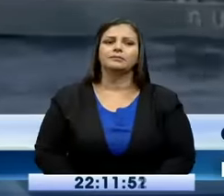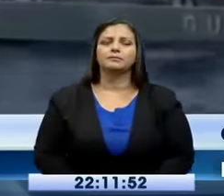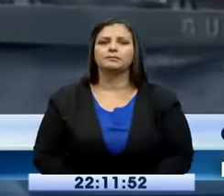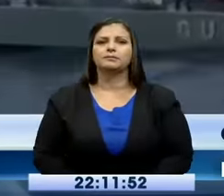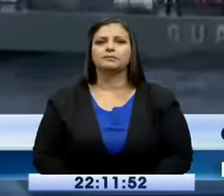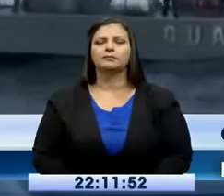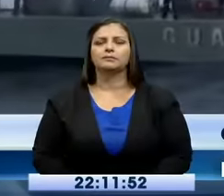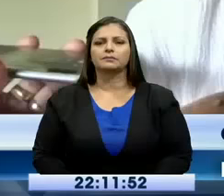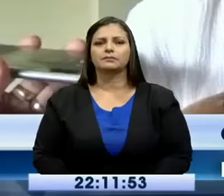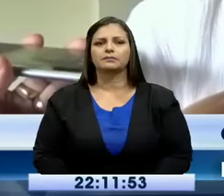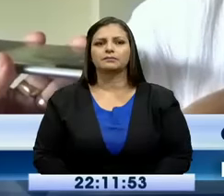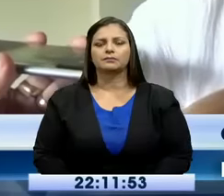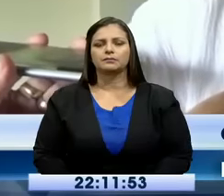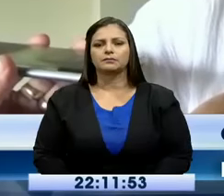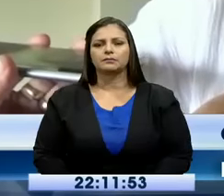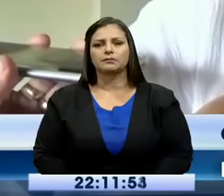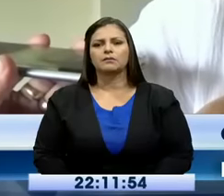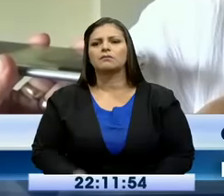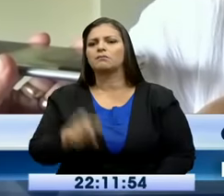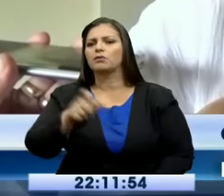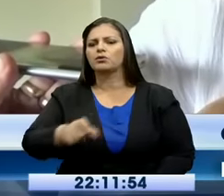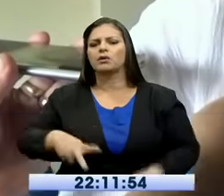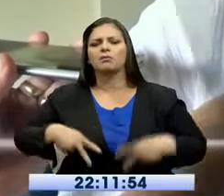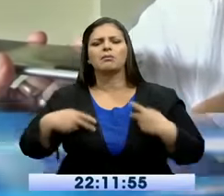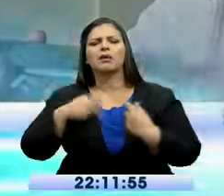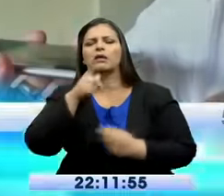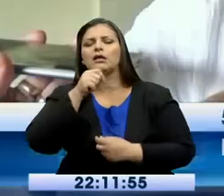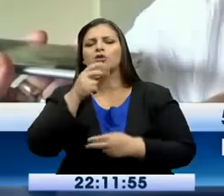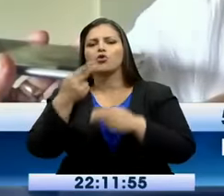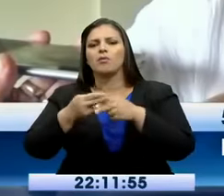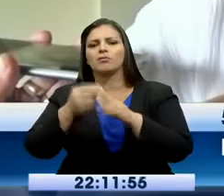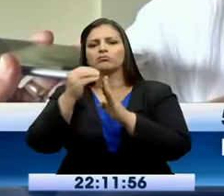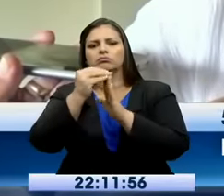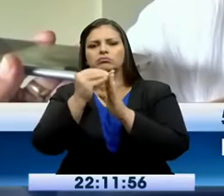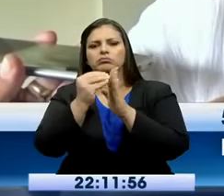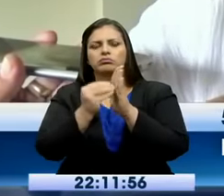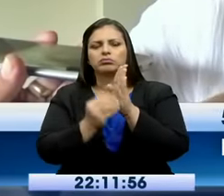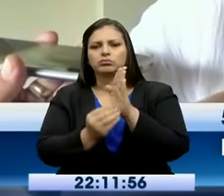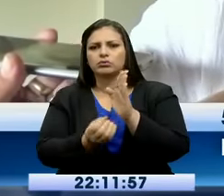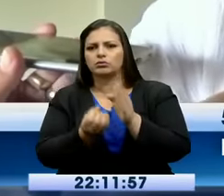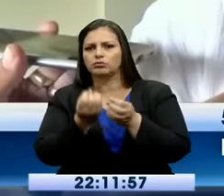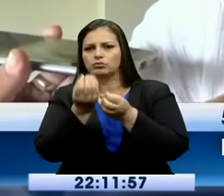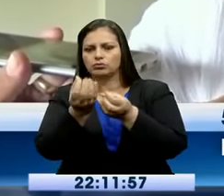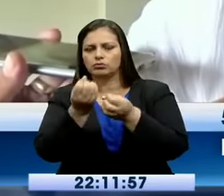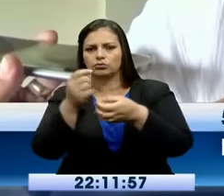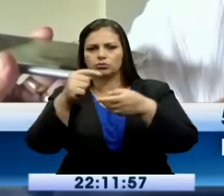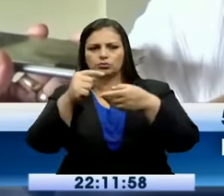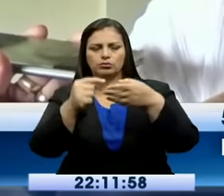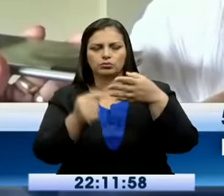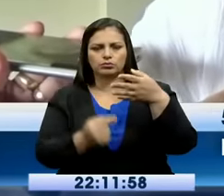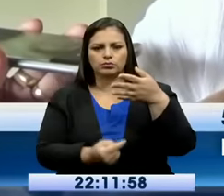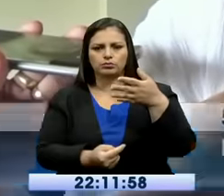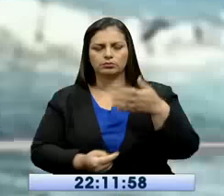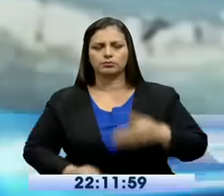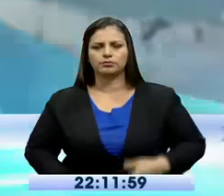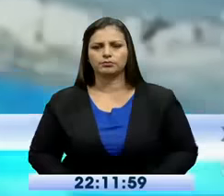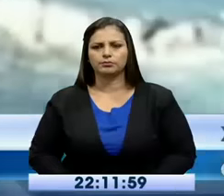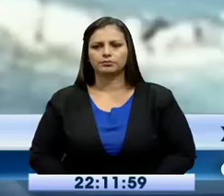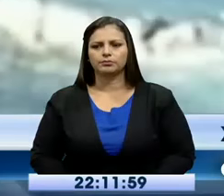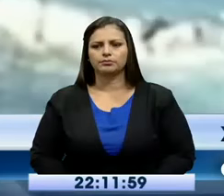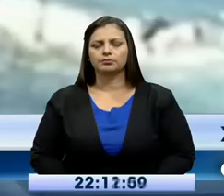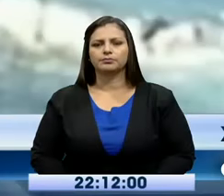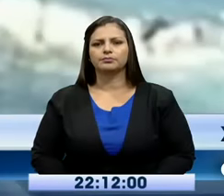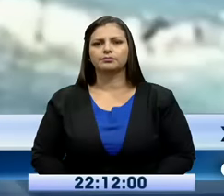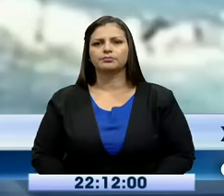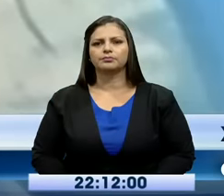personas rescatadas con vida. Rodolfo Vázquez, Marcillo Delgado, Giovanni Vázquez, Gregorio Anchundia, Cristian Arias, Ronald Pincay,